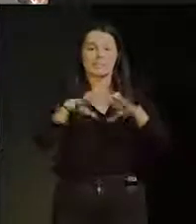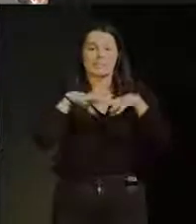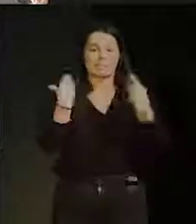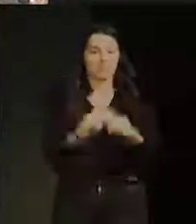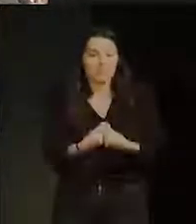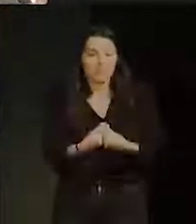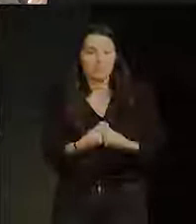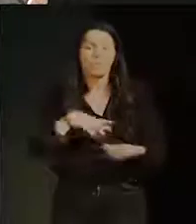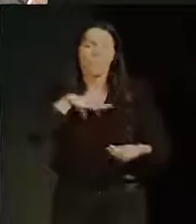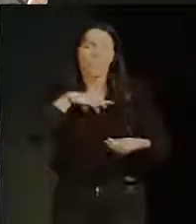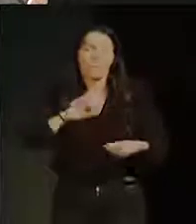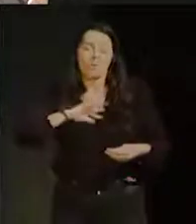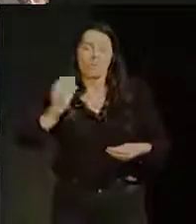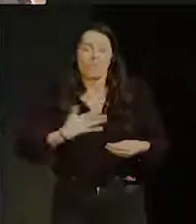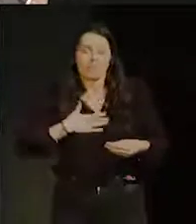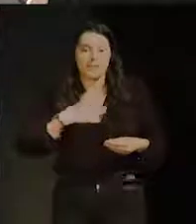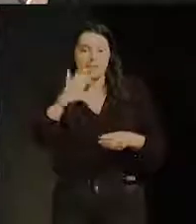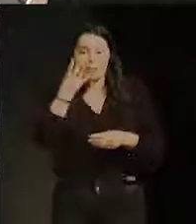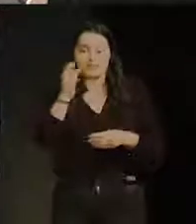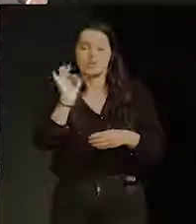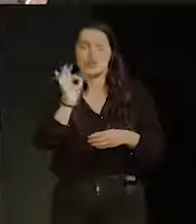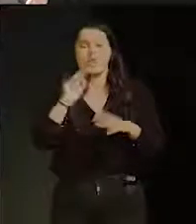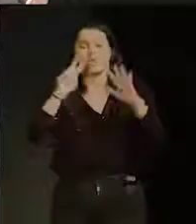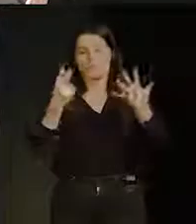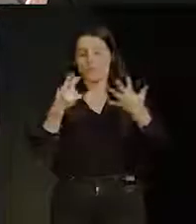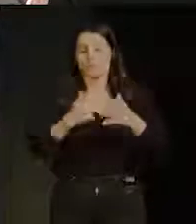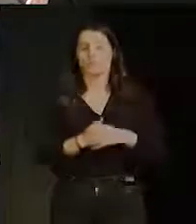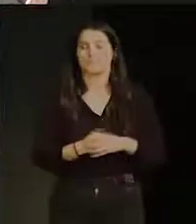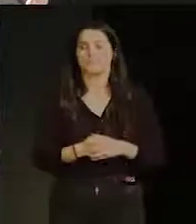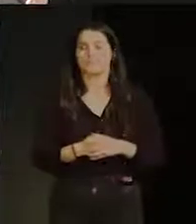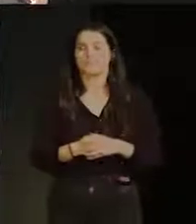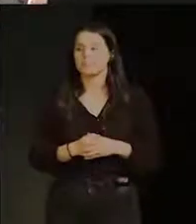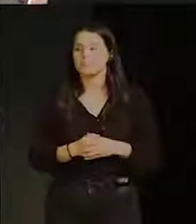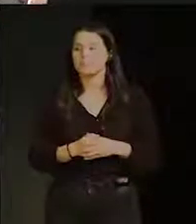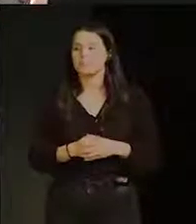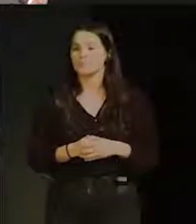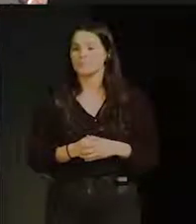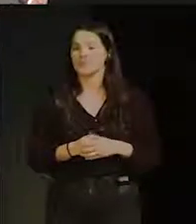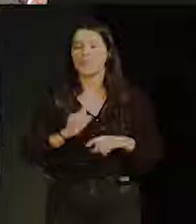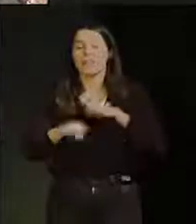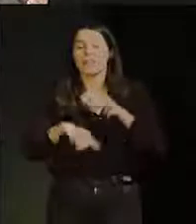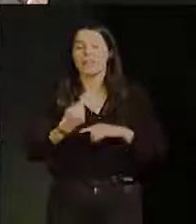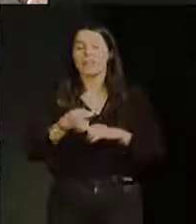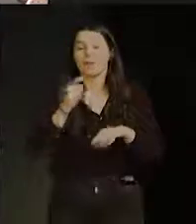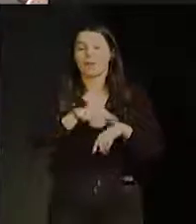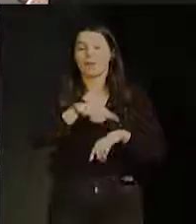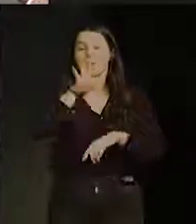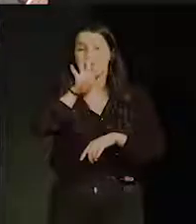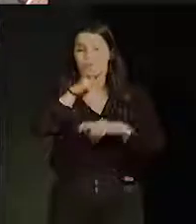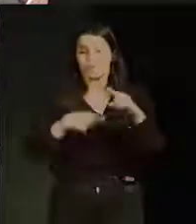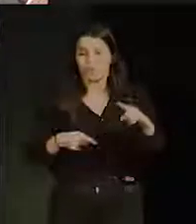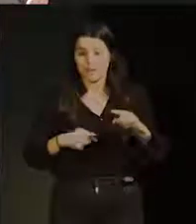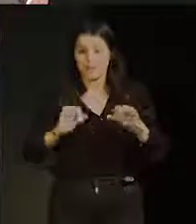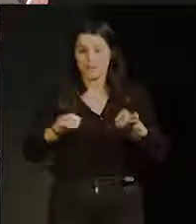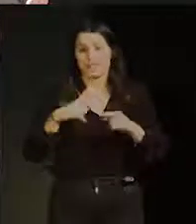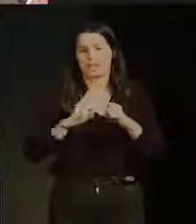tenéis la oportunidad de ir mañana a las 4 o mañana a las 7 de la tarde. A continuación, a las 4:30, empezarán